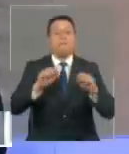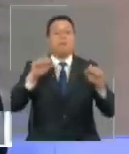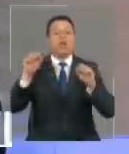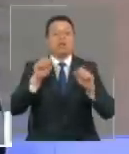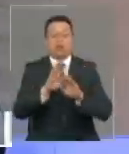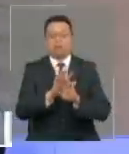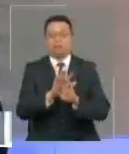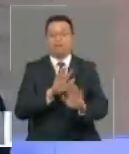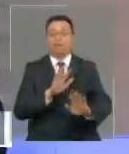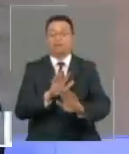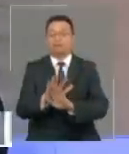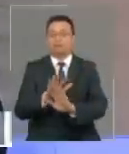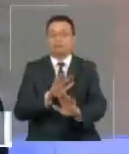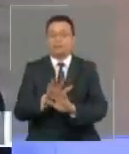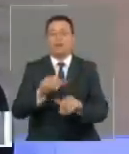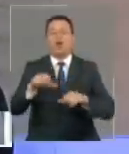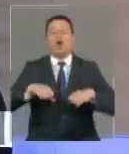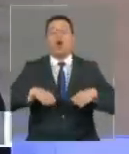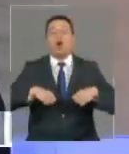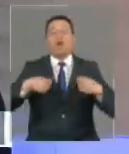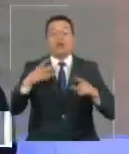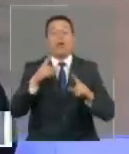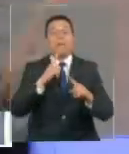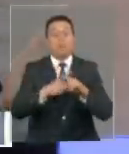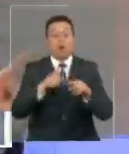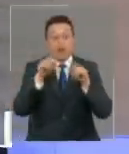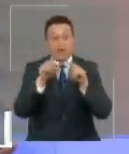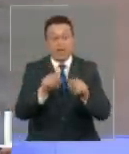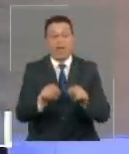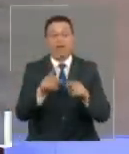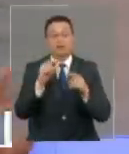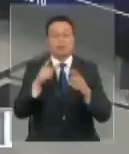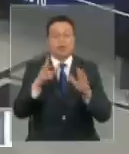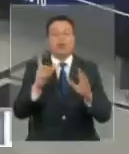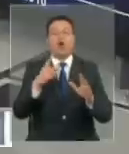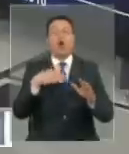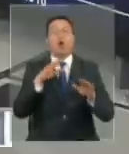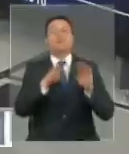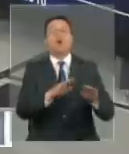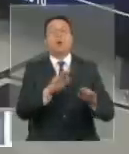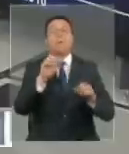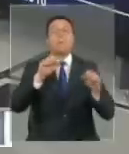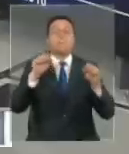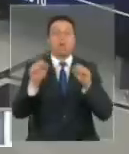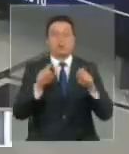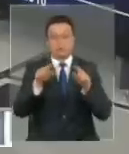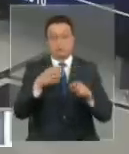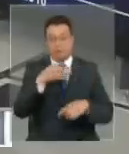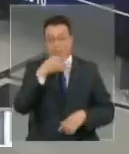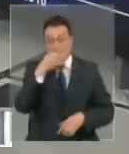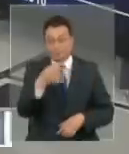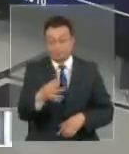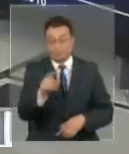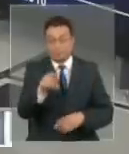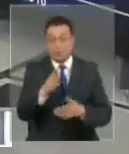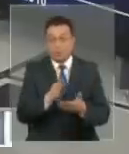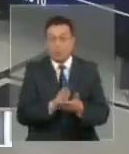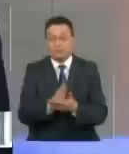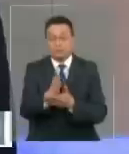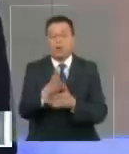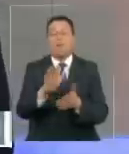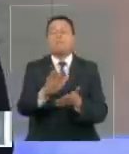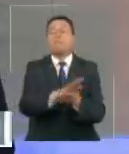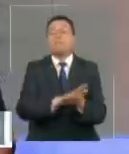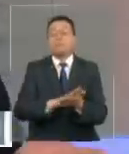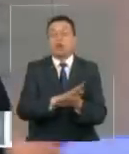tienen tanta distancia con la juventud es porque precisamente no son sujetos de política. Déjeme decirle que desde un comienzo, por